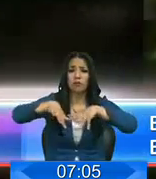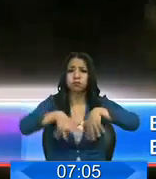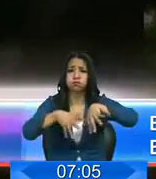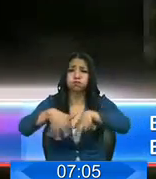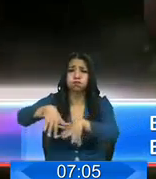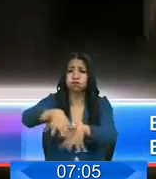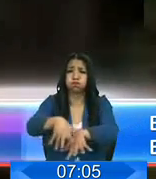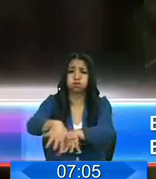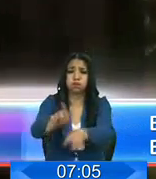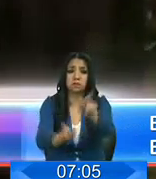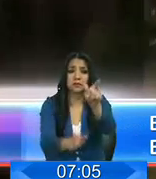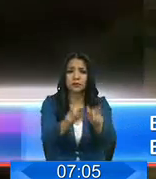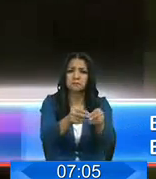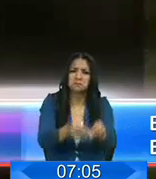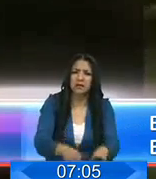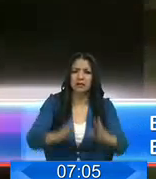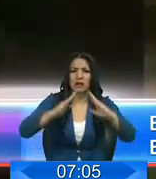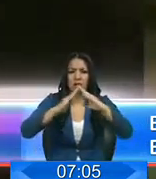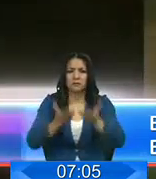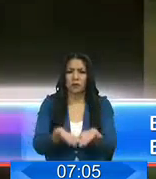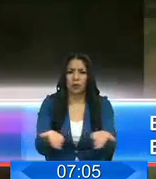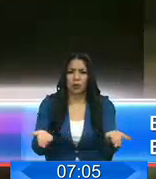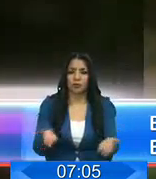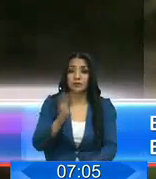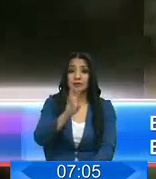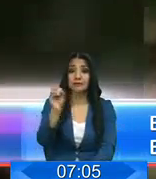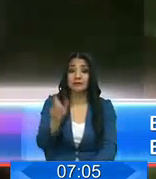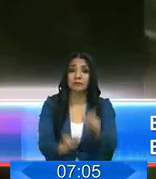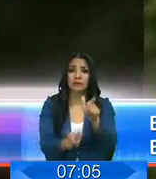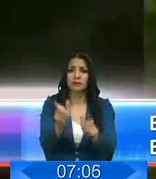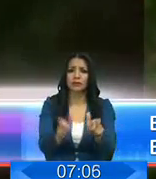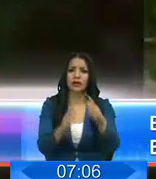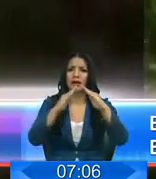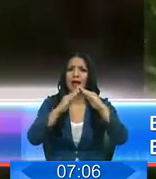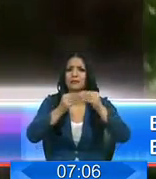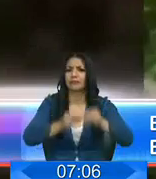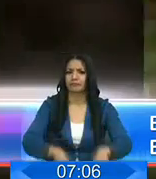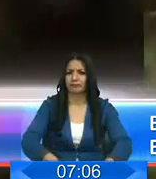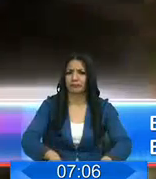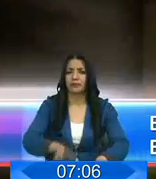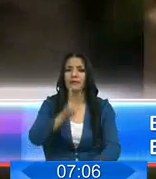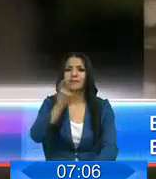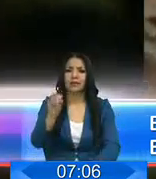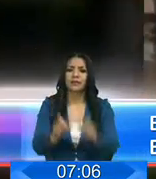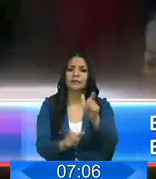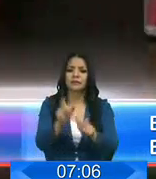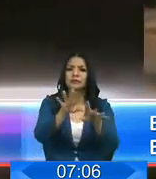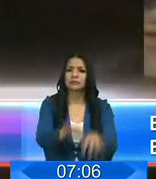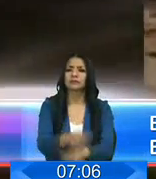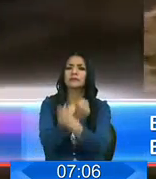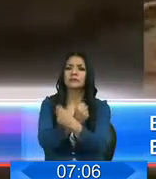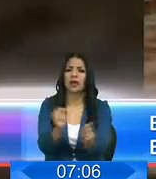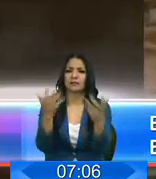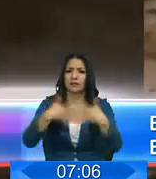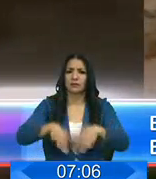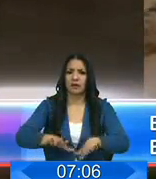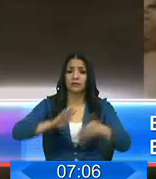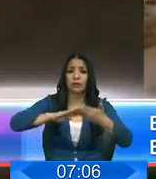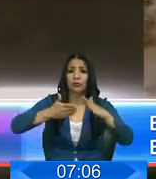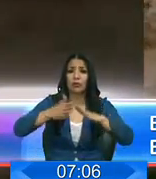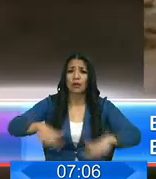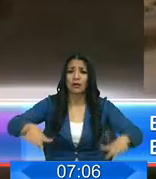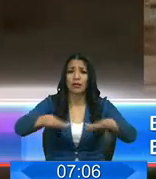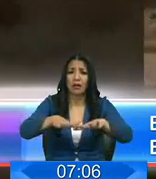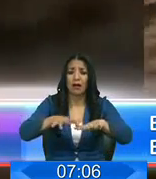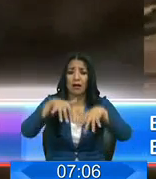y damnificados. Al menos 60 personas se quedaron sin hogar y 20 fueron ya evacuadas. Se reportan comunidades enteras